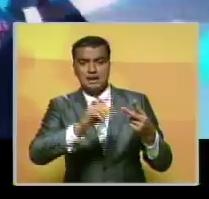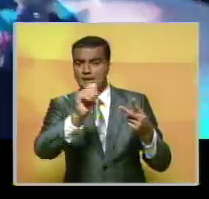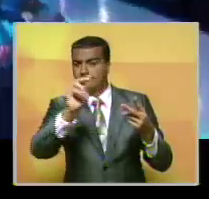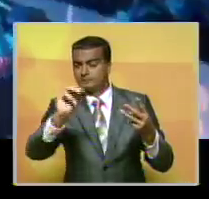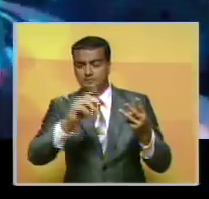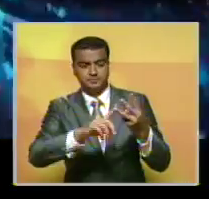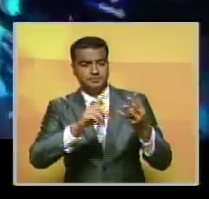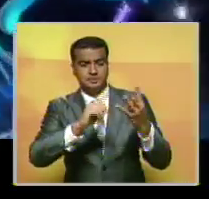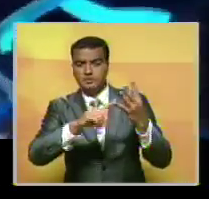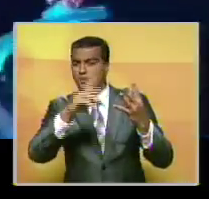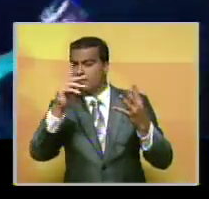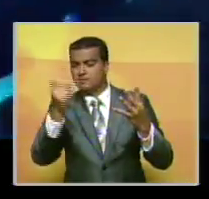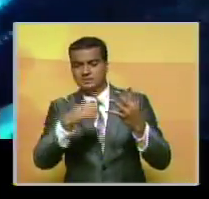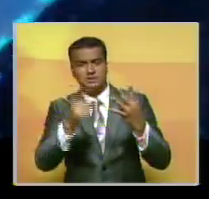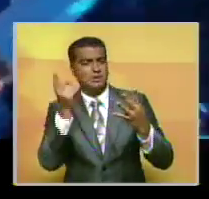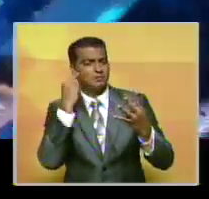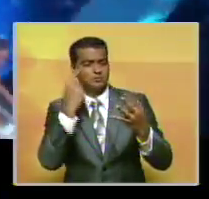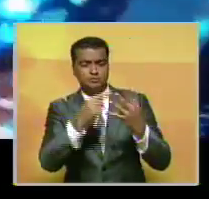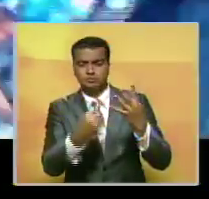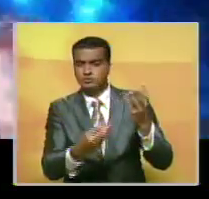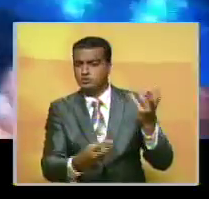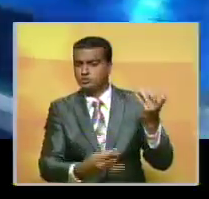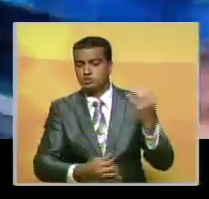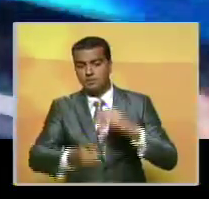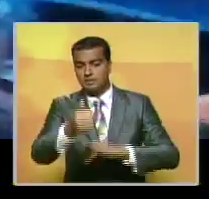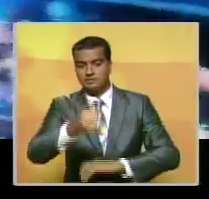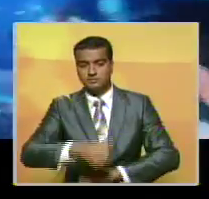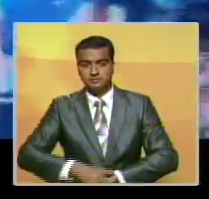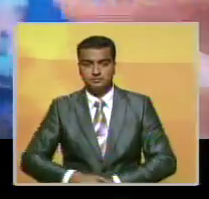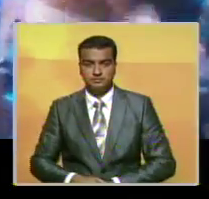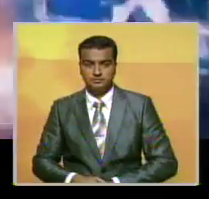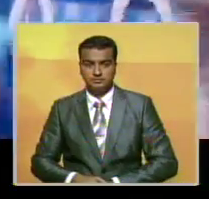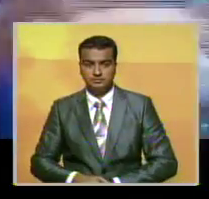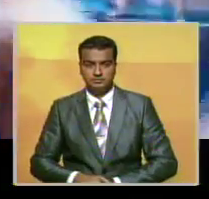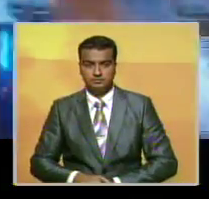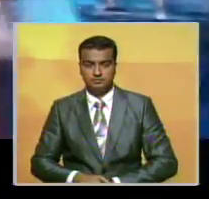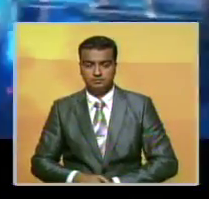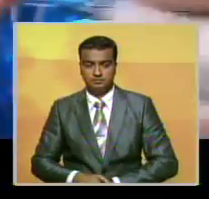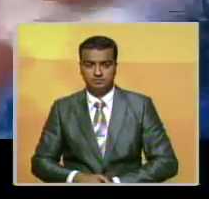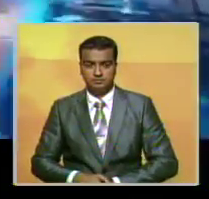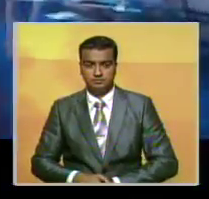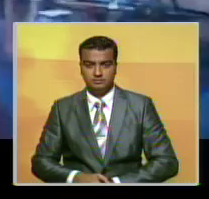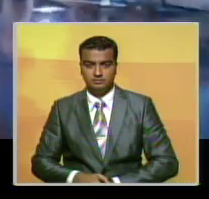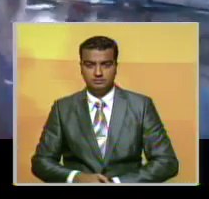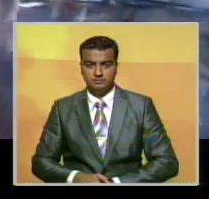Gabriel, Paloma San Basilio, Carlos Vives y Rod Stewart.